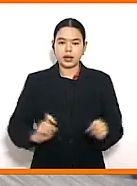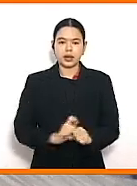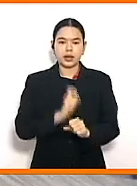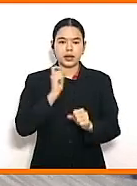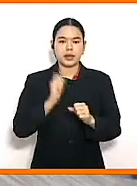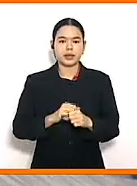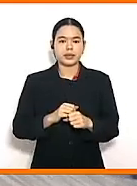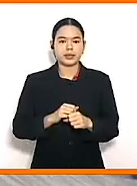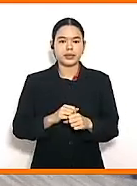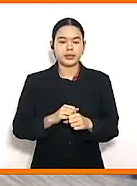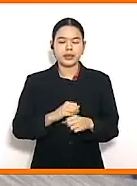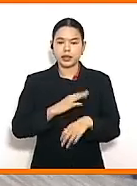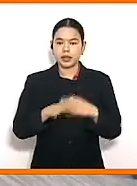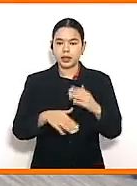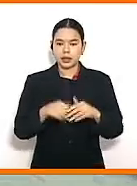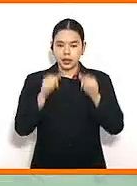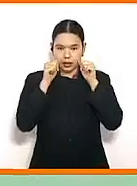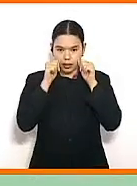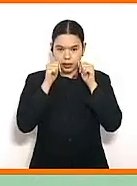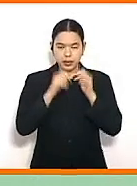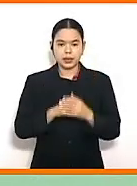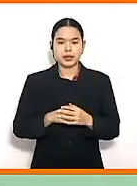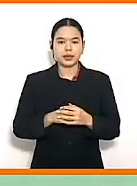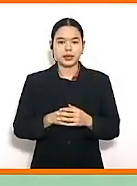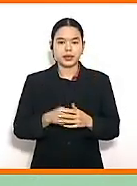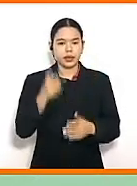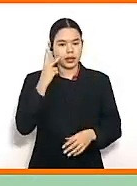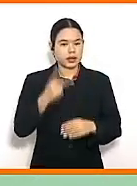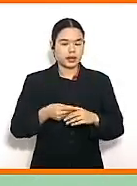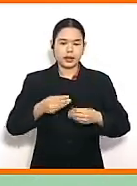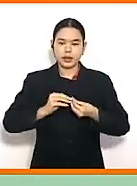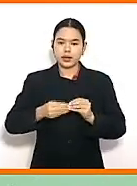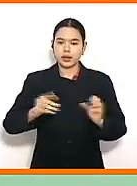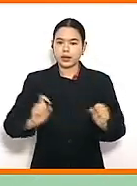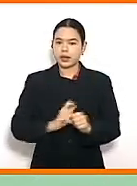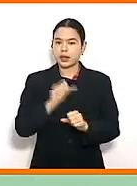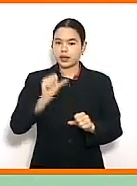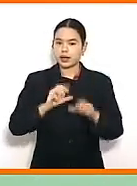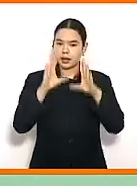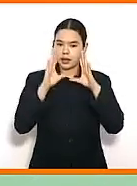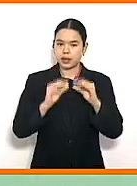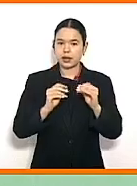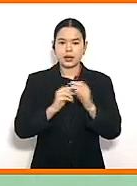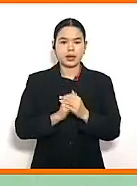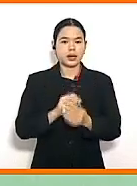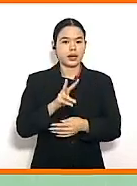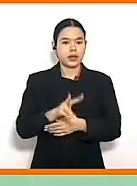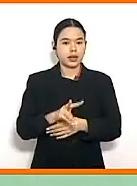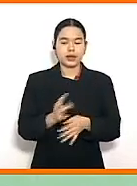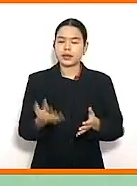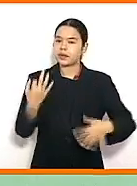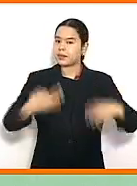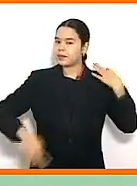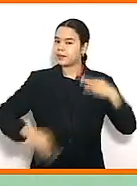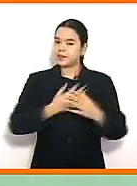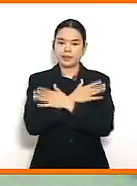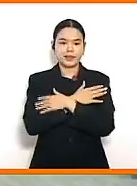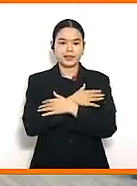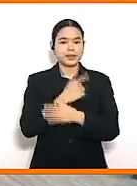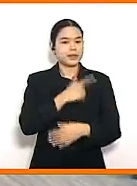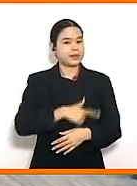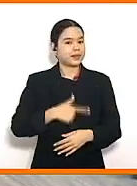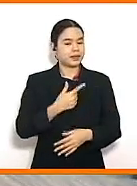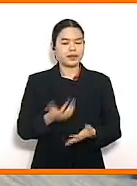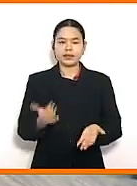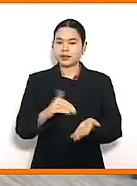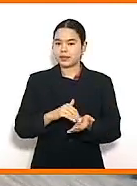Atento, porque tu número seleccionado en esta noche es 2. ¡Felicidades! Y con gusto